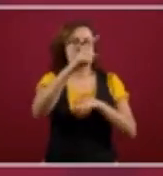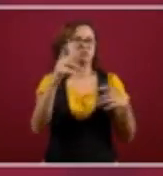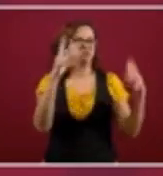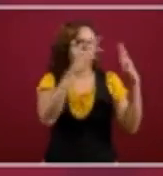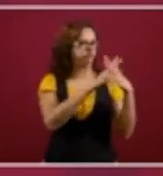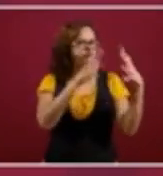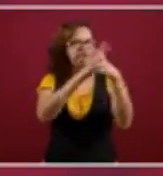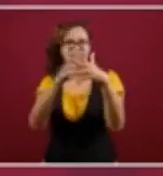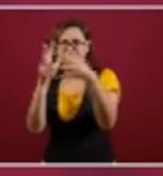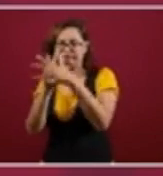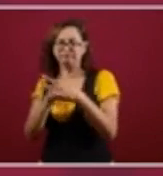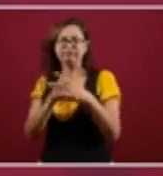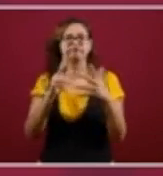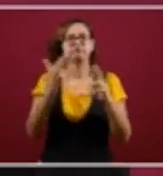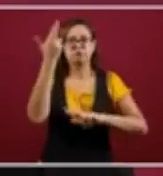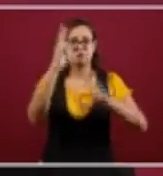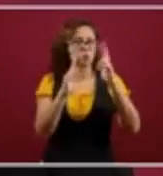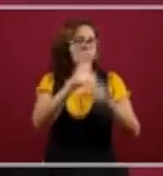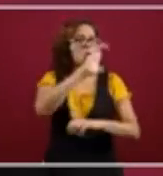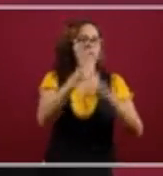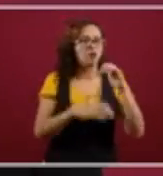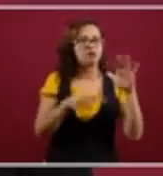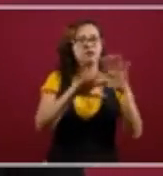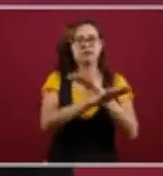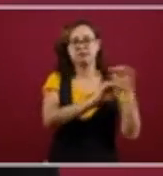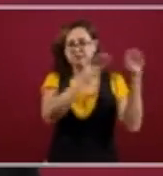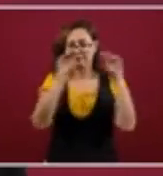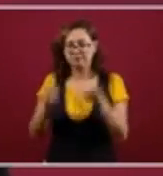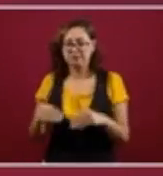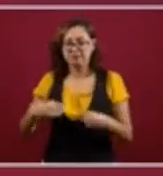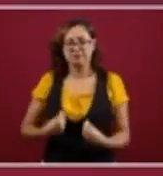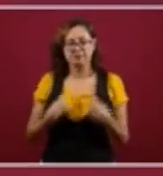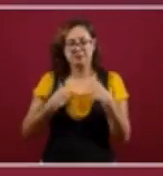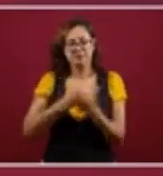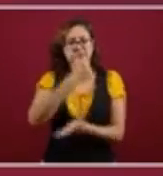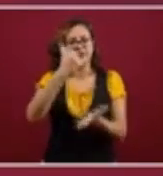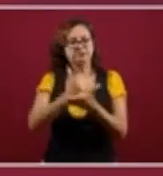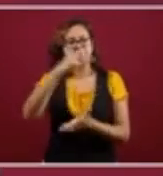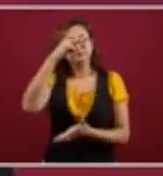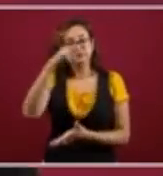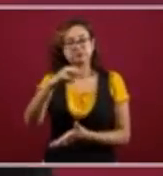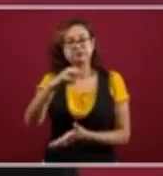la capital y aquí